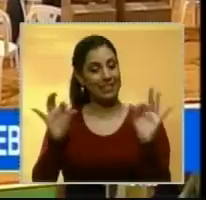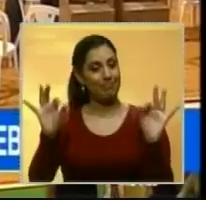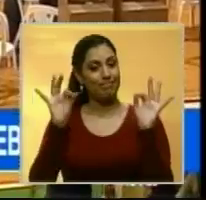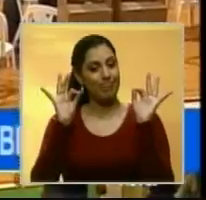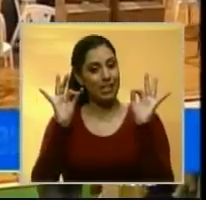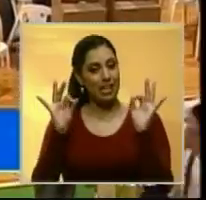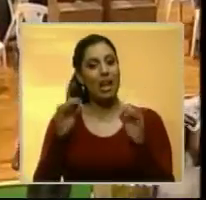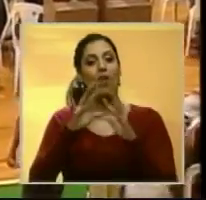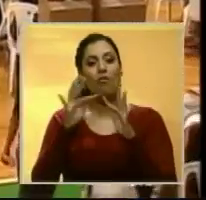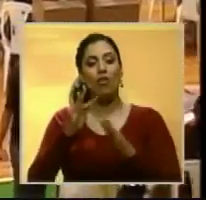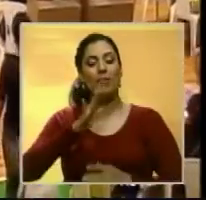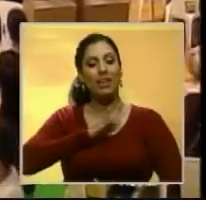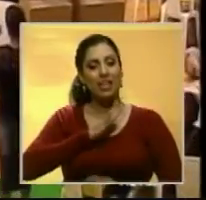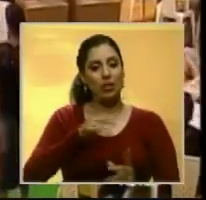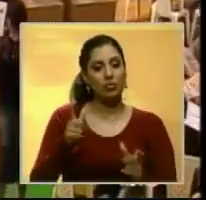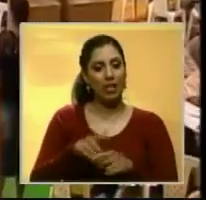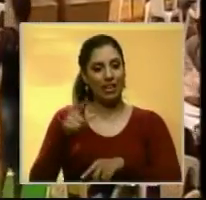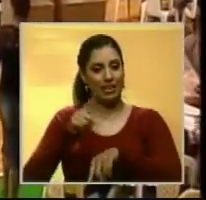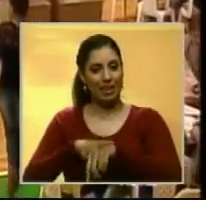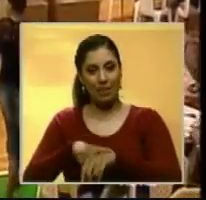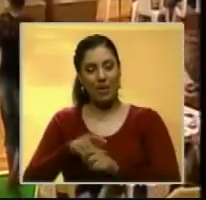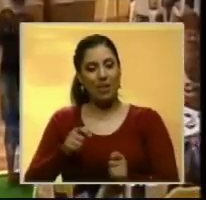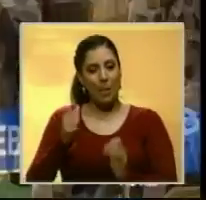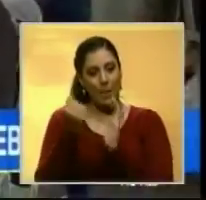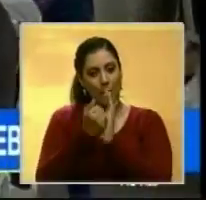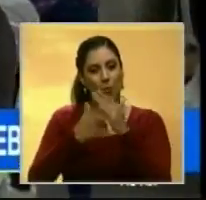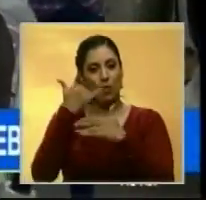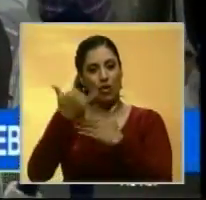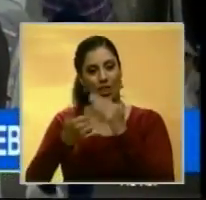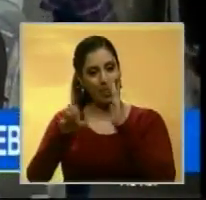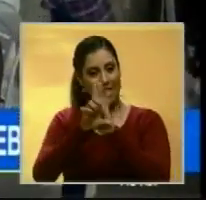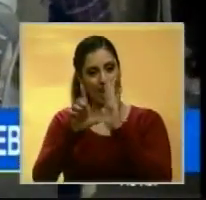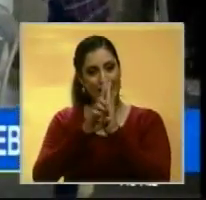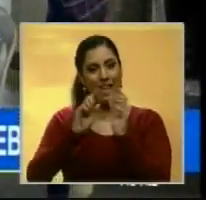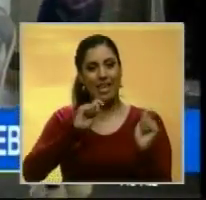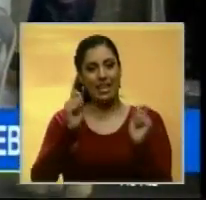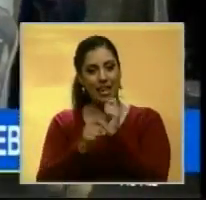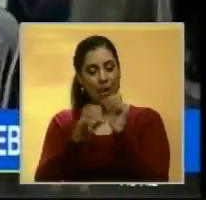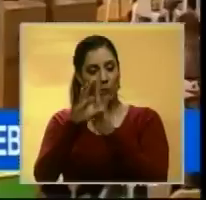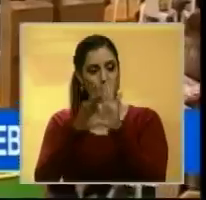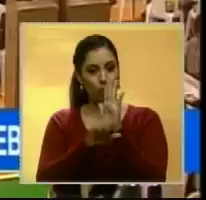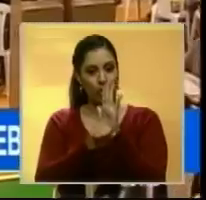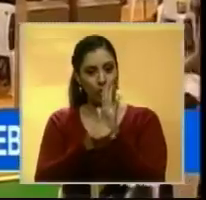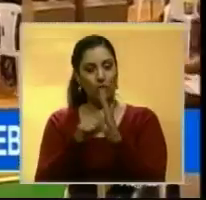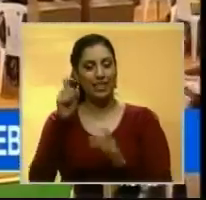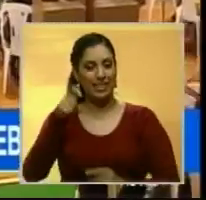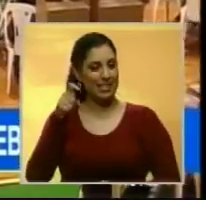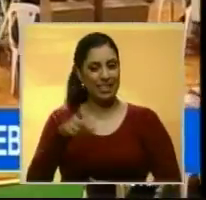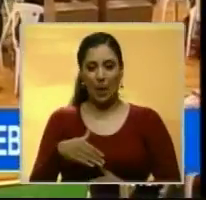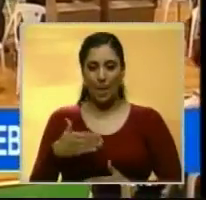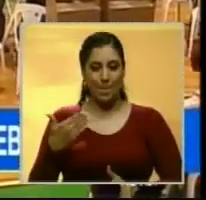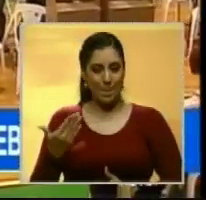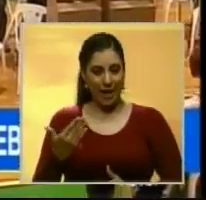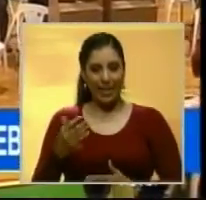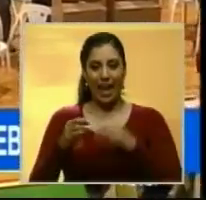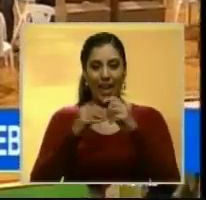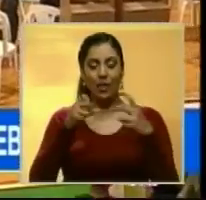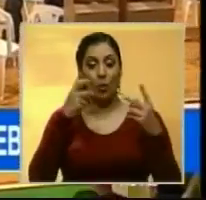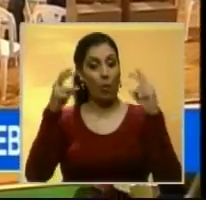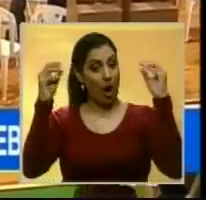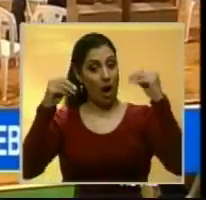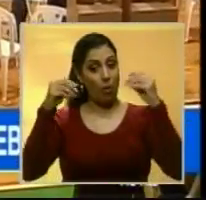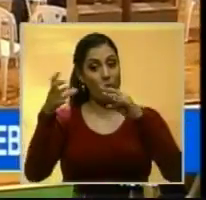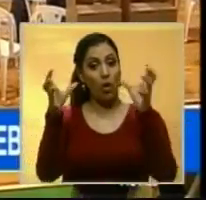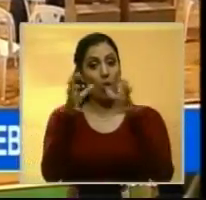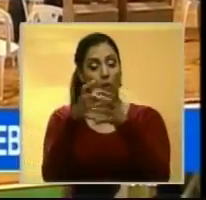especial, mecanismo que reduce tiempos para tramitar proyectos de ley y reformas constitucionales necesarias para implementar los acuerdos